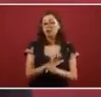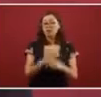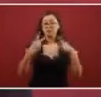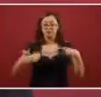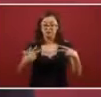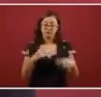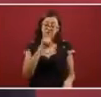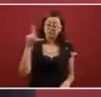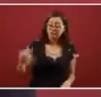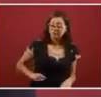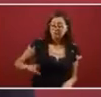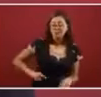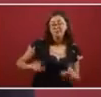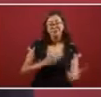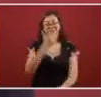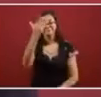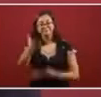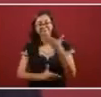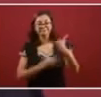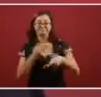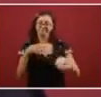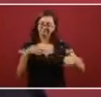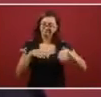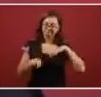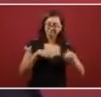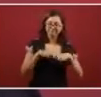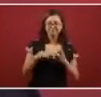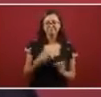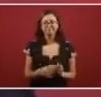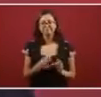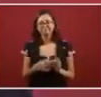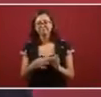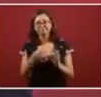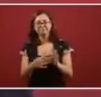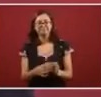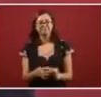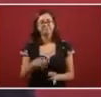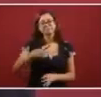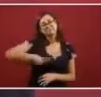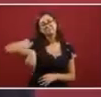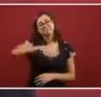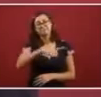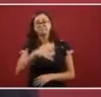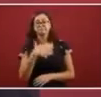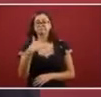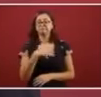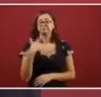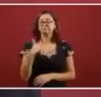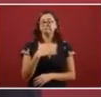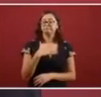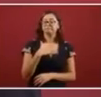actúen y que no se sientan